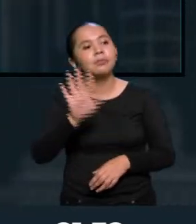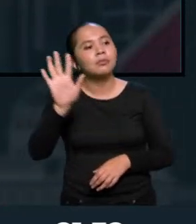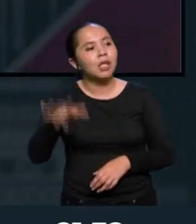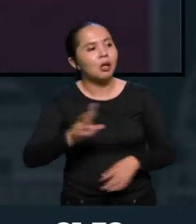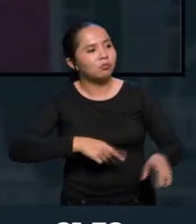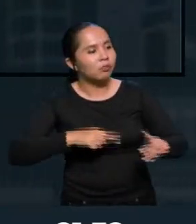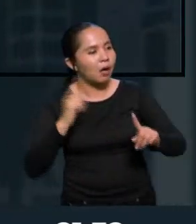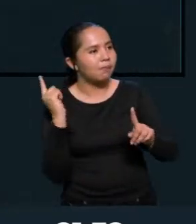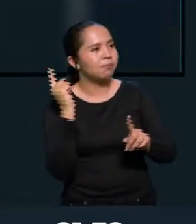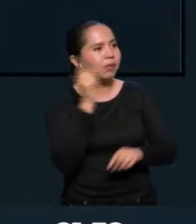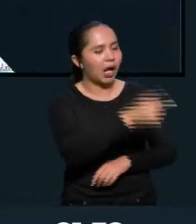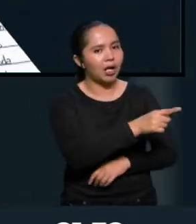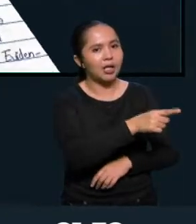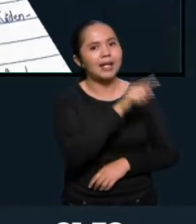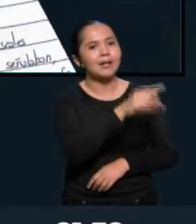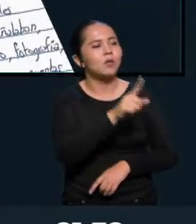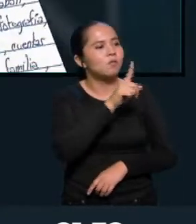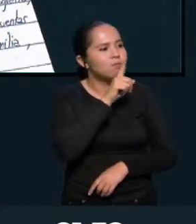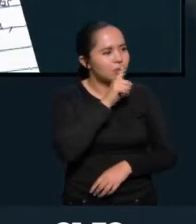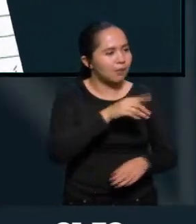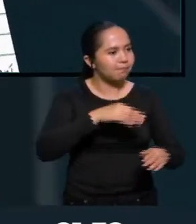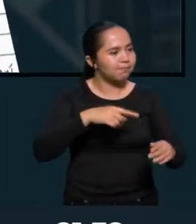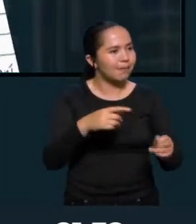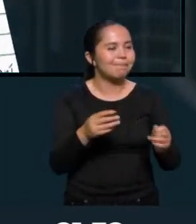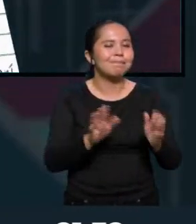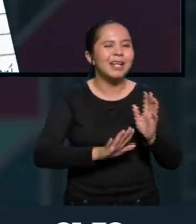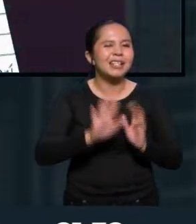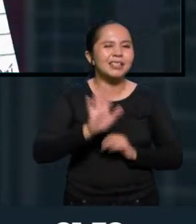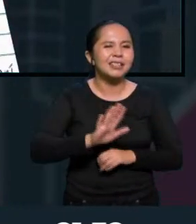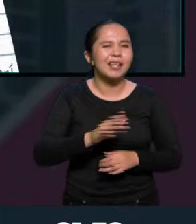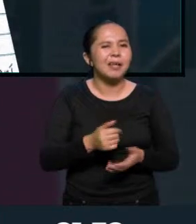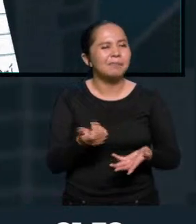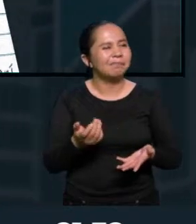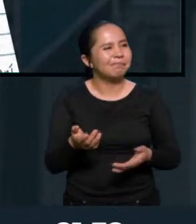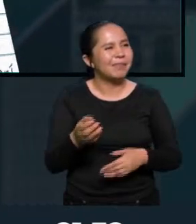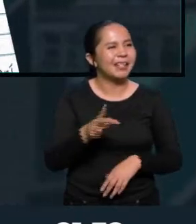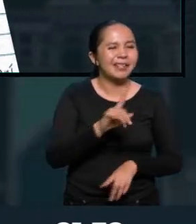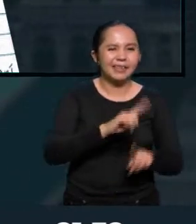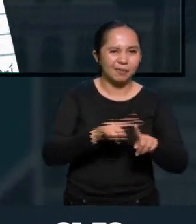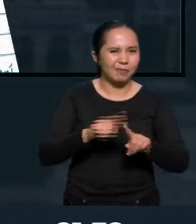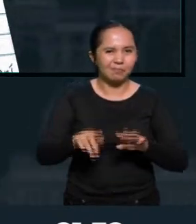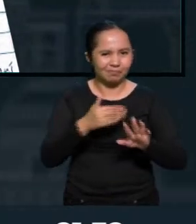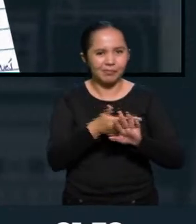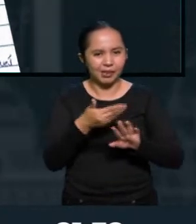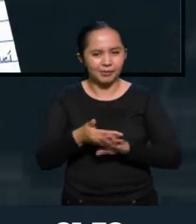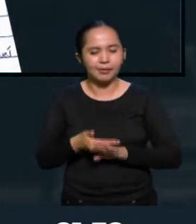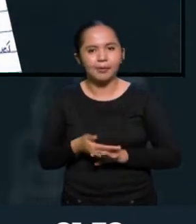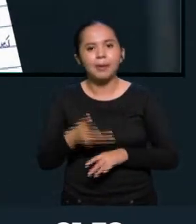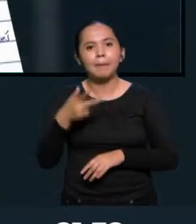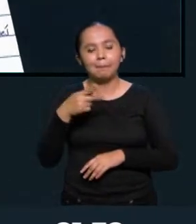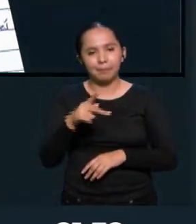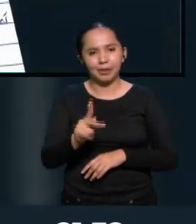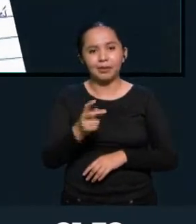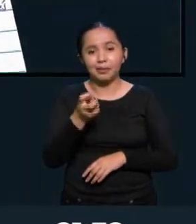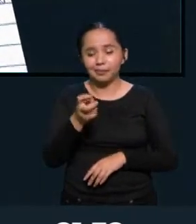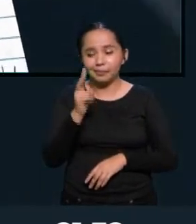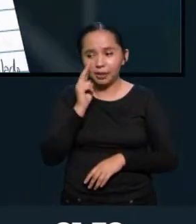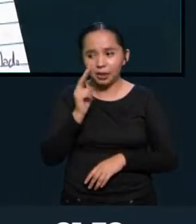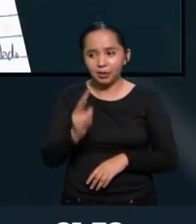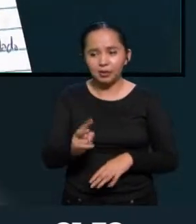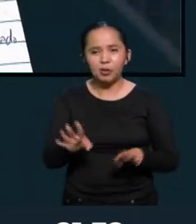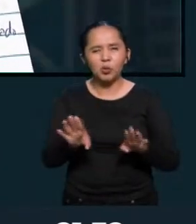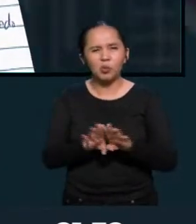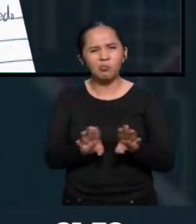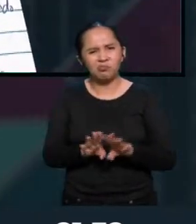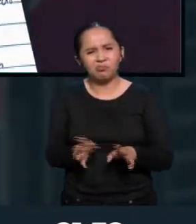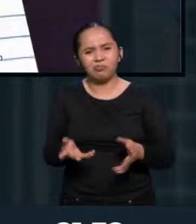iban a deponer o a declarar en su contra. No solo todos estos comentarios que me parecen, como tú dices, el